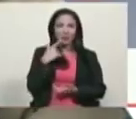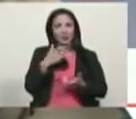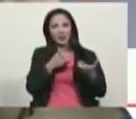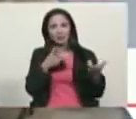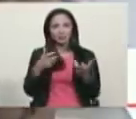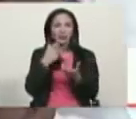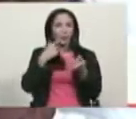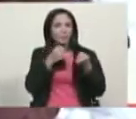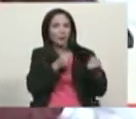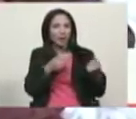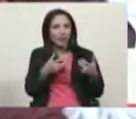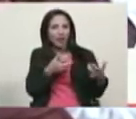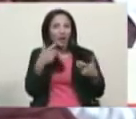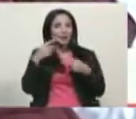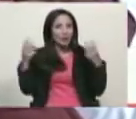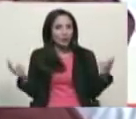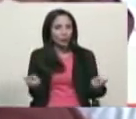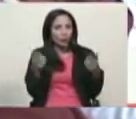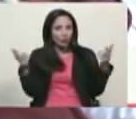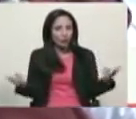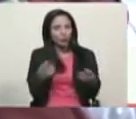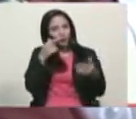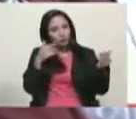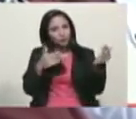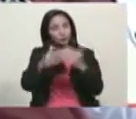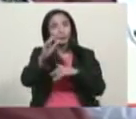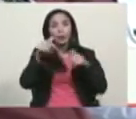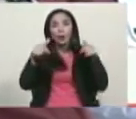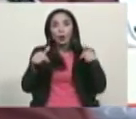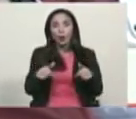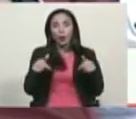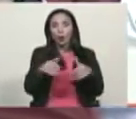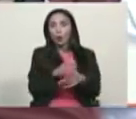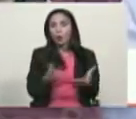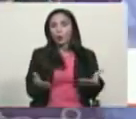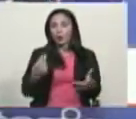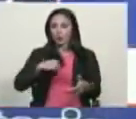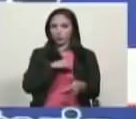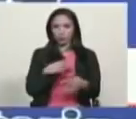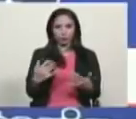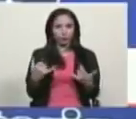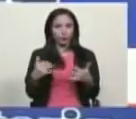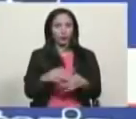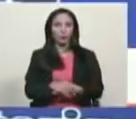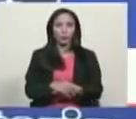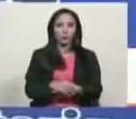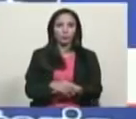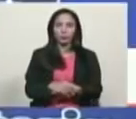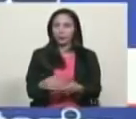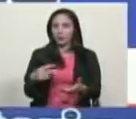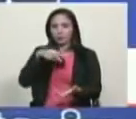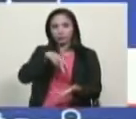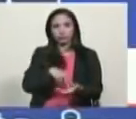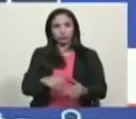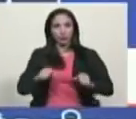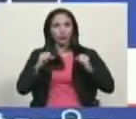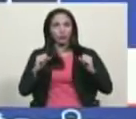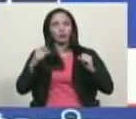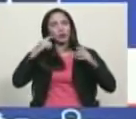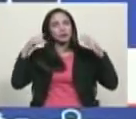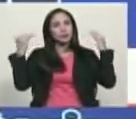años de batalla, 20 años de victoria. Así que hoy nosotros podemos decir, estamos